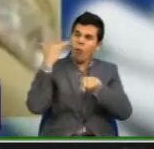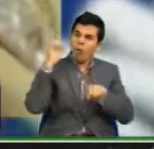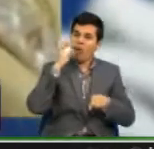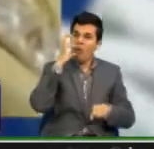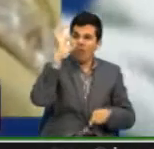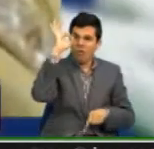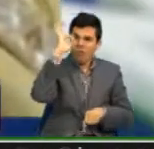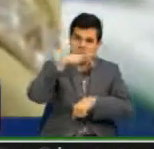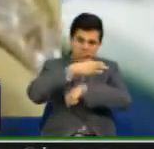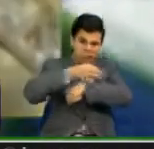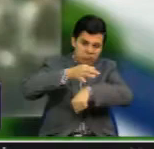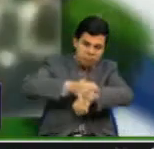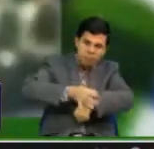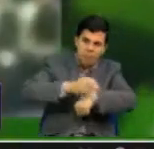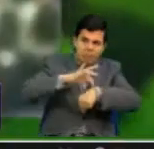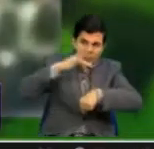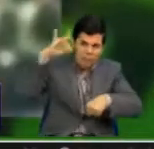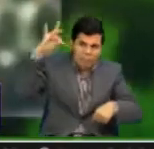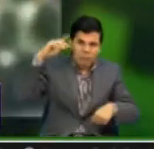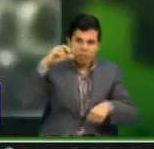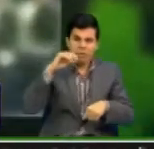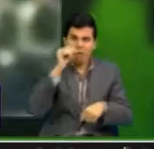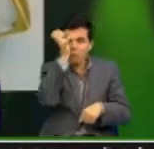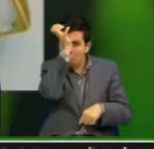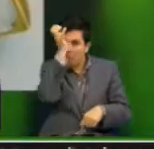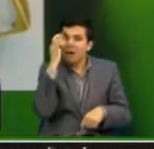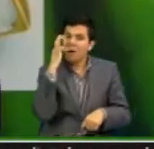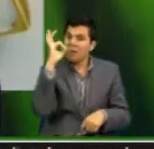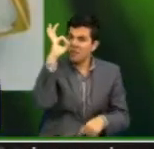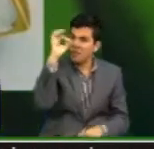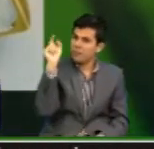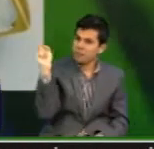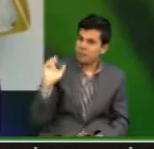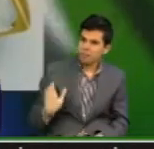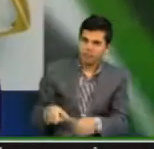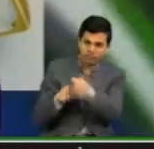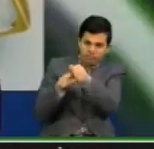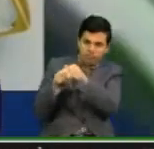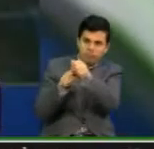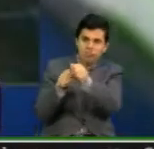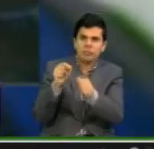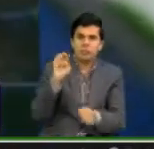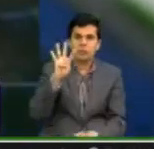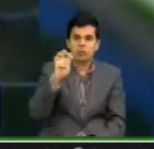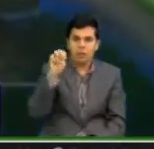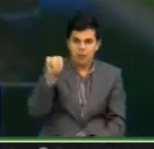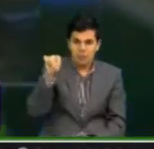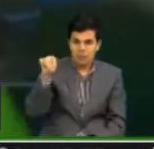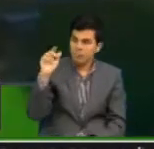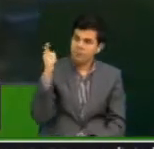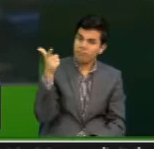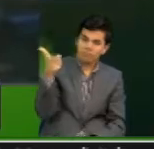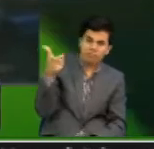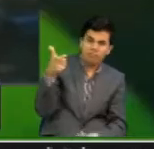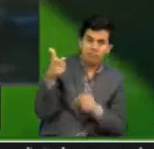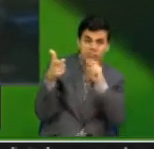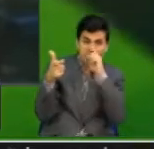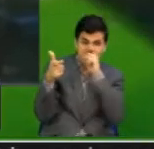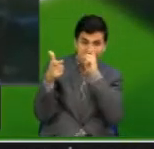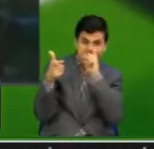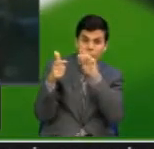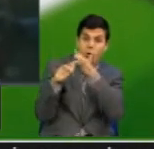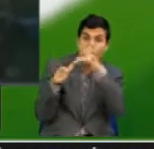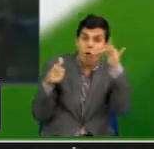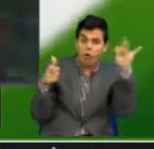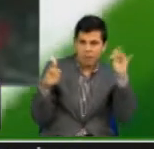relojes manillas y dijes extravagantes como el de una pistola nueve milímetros en su vida criminal varios hechos marcaron